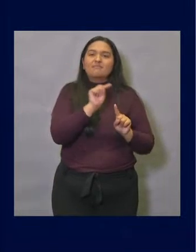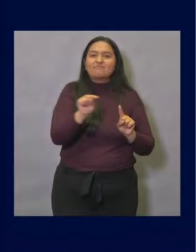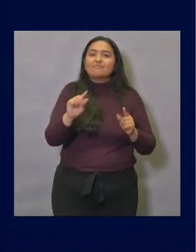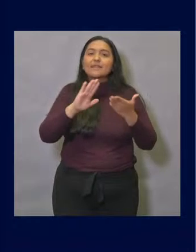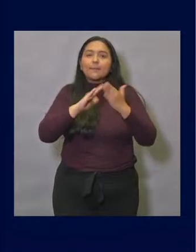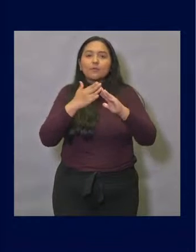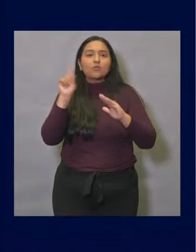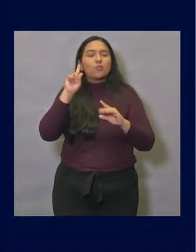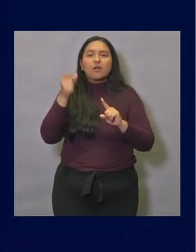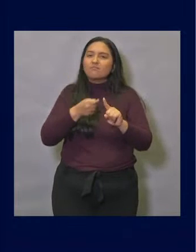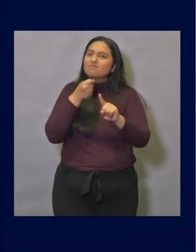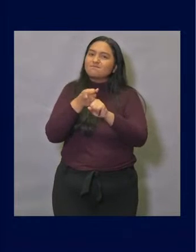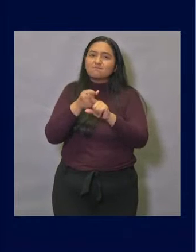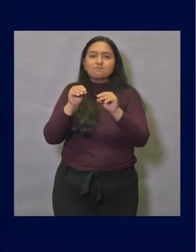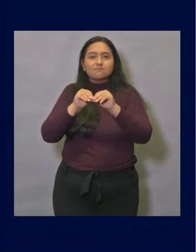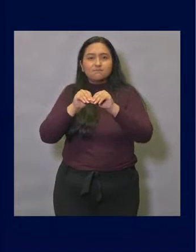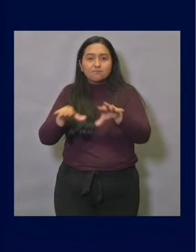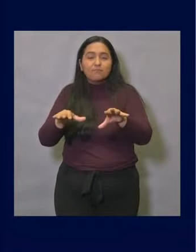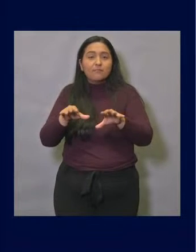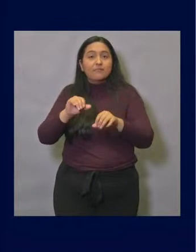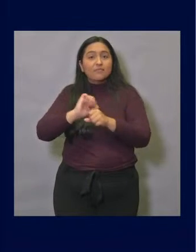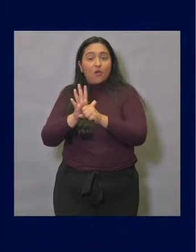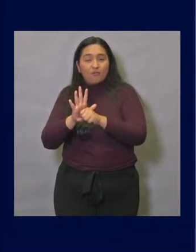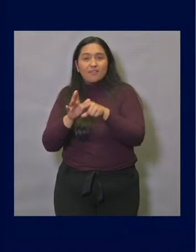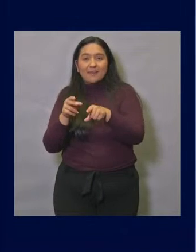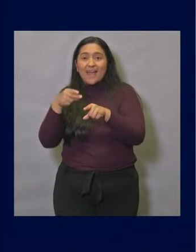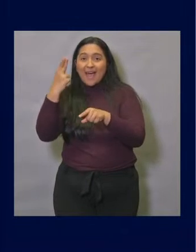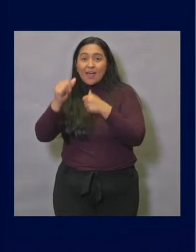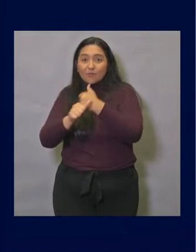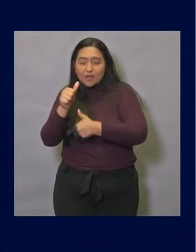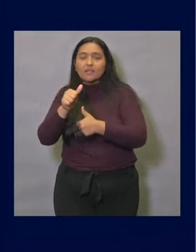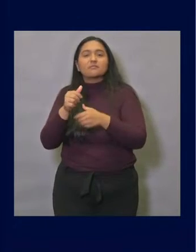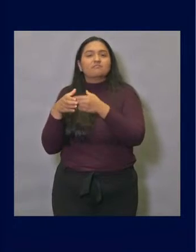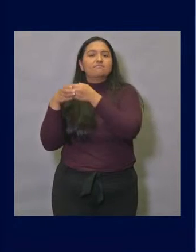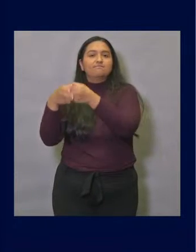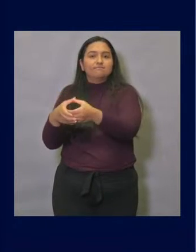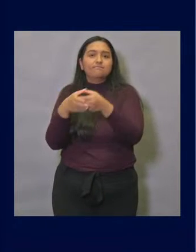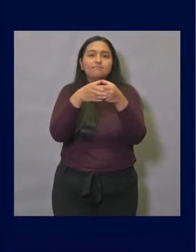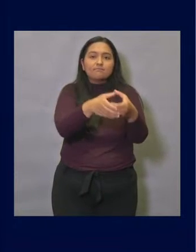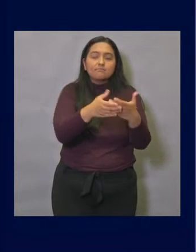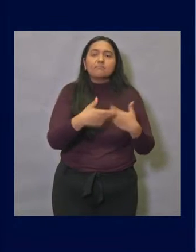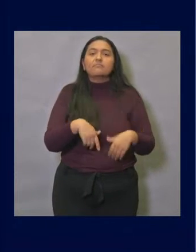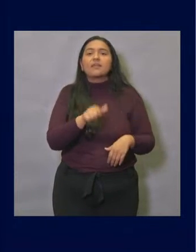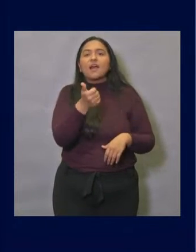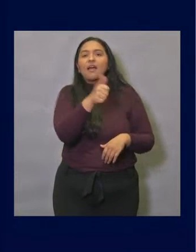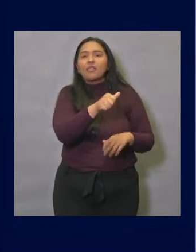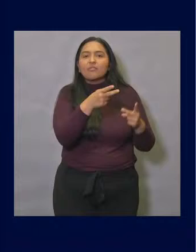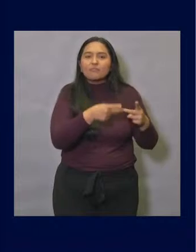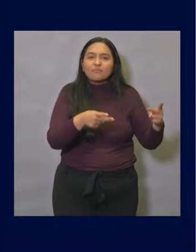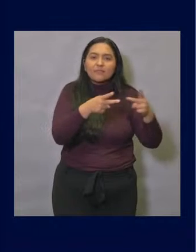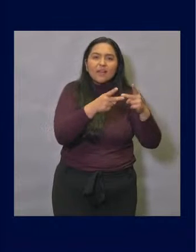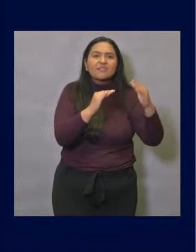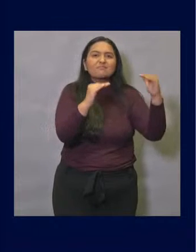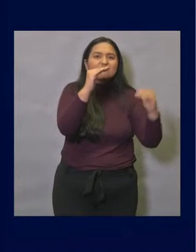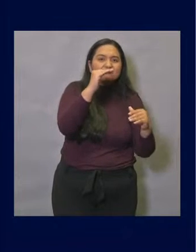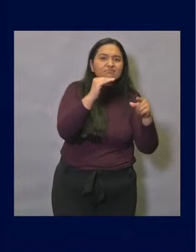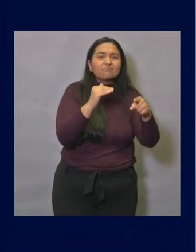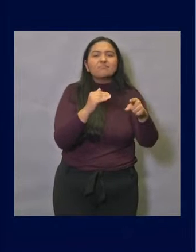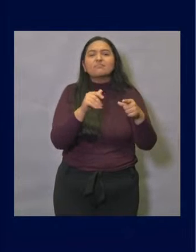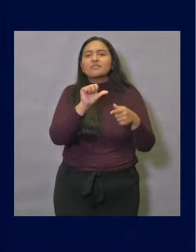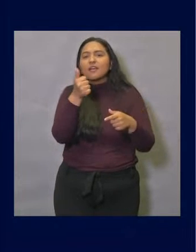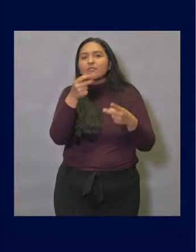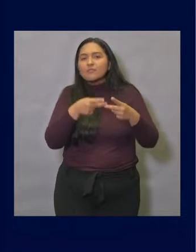del condado y los códigos postales donde la vivienda inadecuada y la inestabilidad económica y